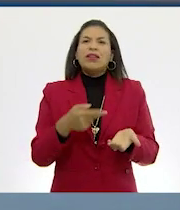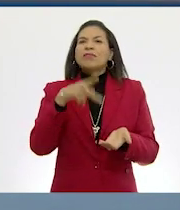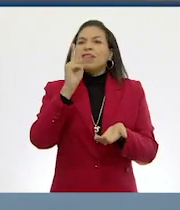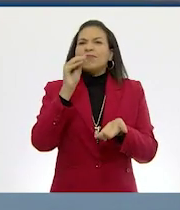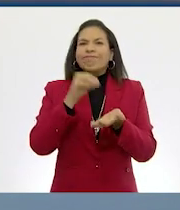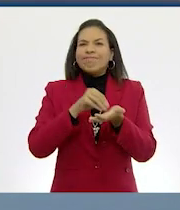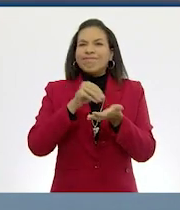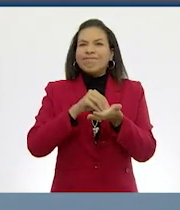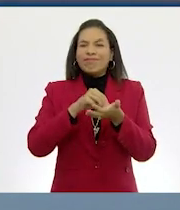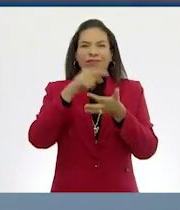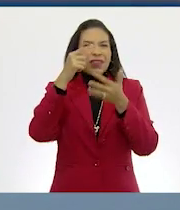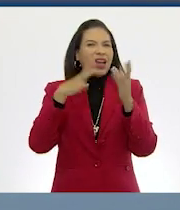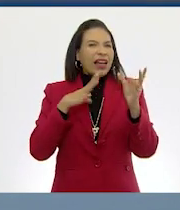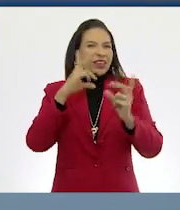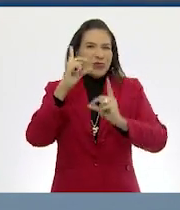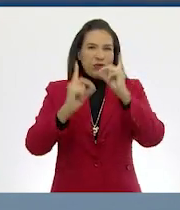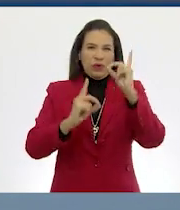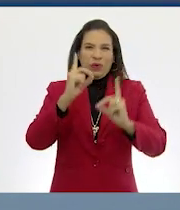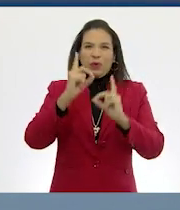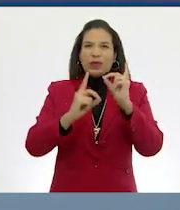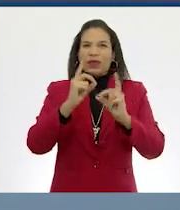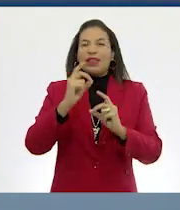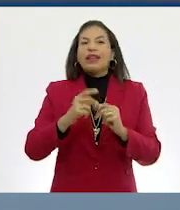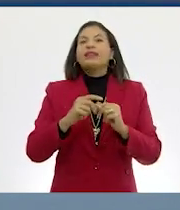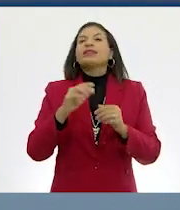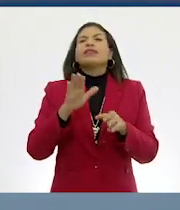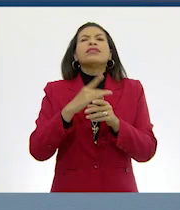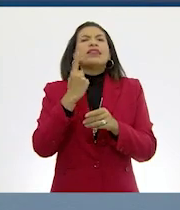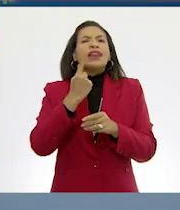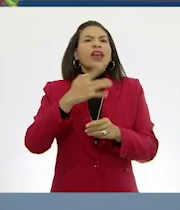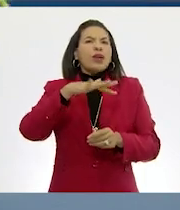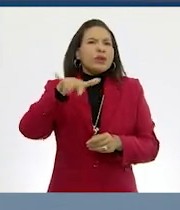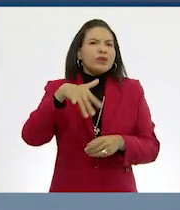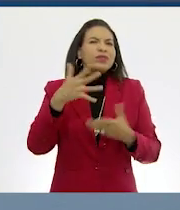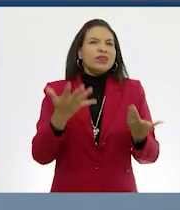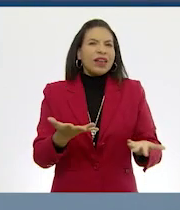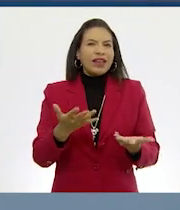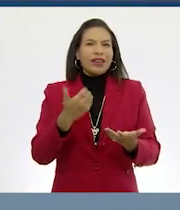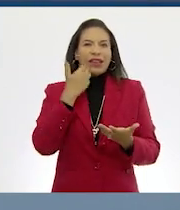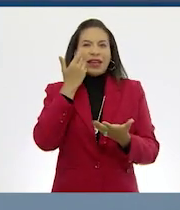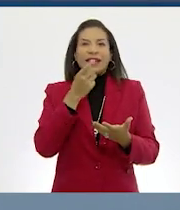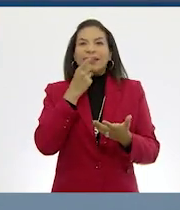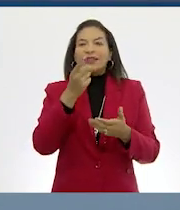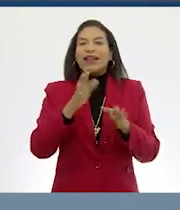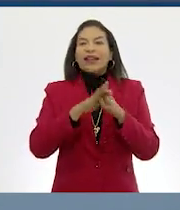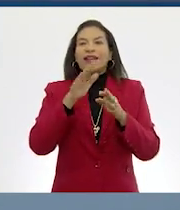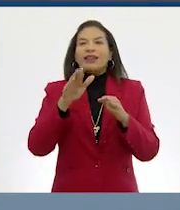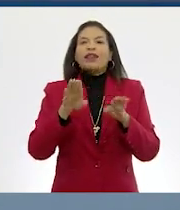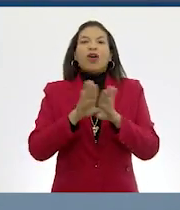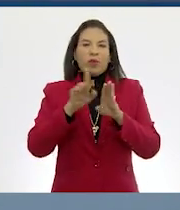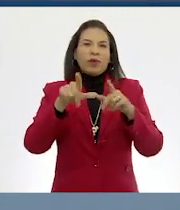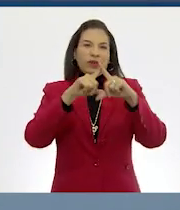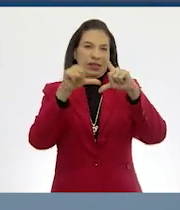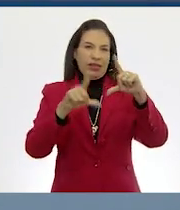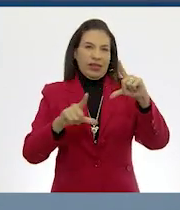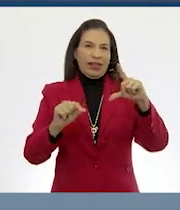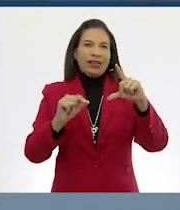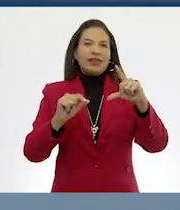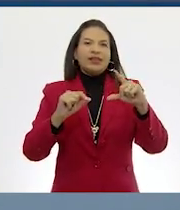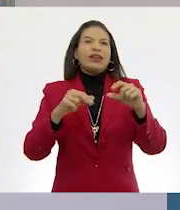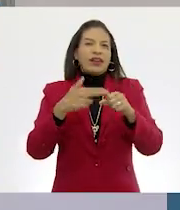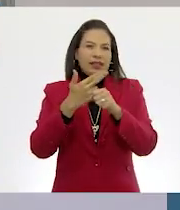me quedan un poco de dudas. Entonces, ¿qué buscaba resaltar en el